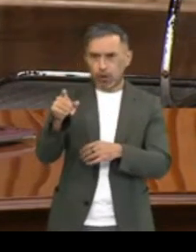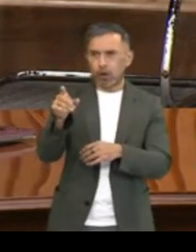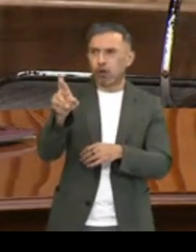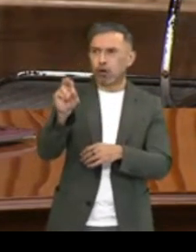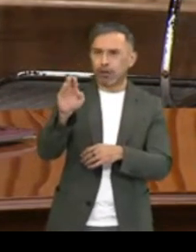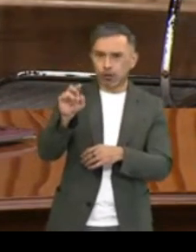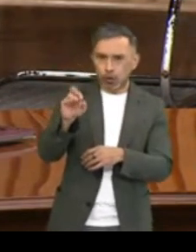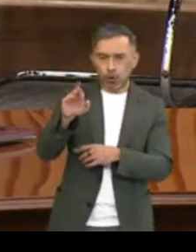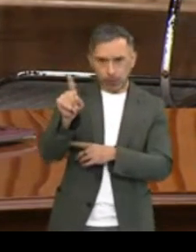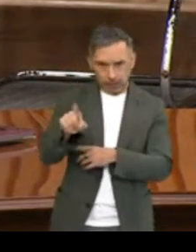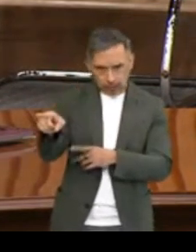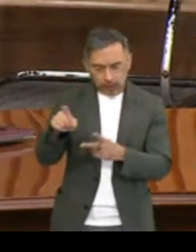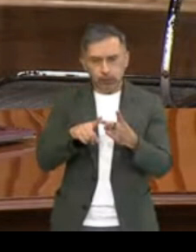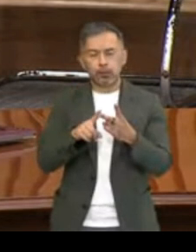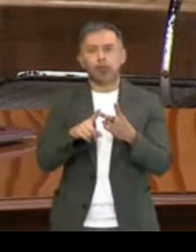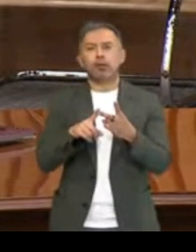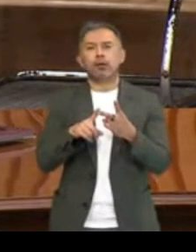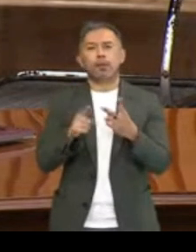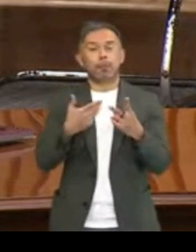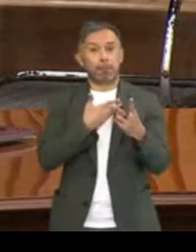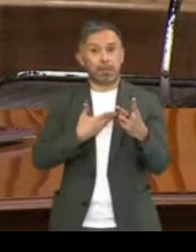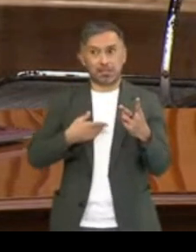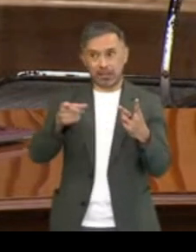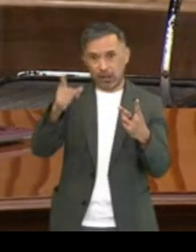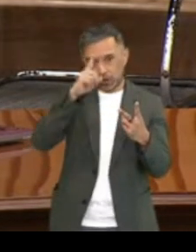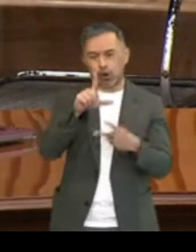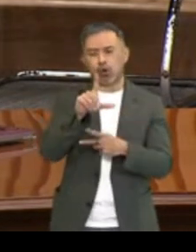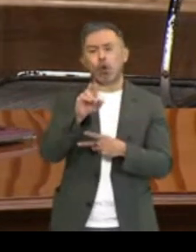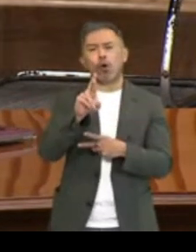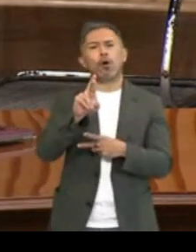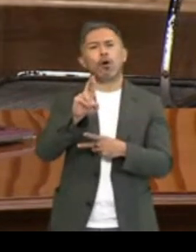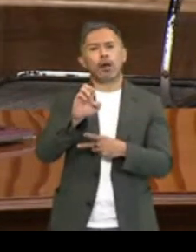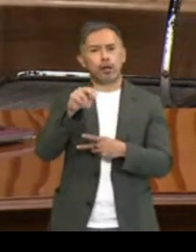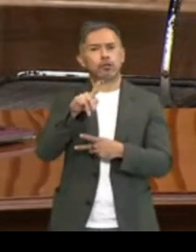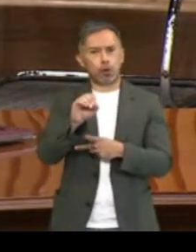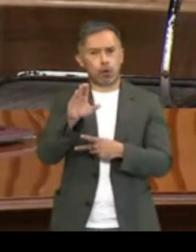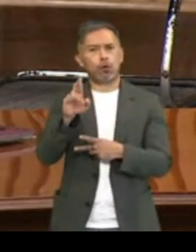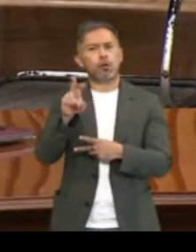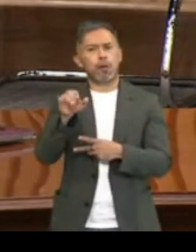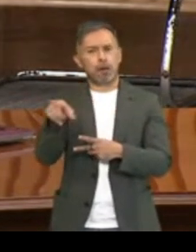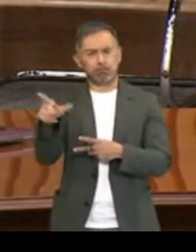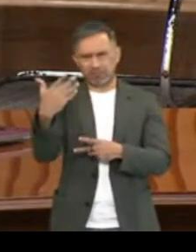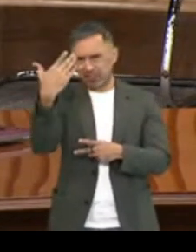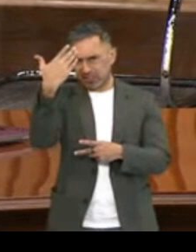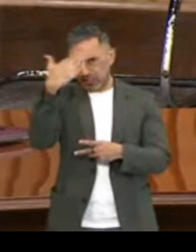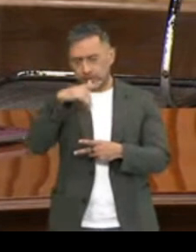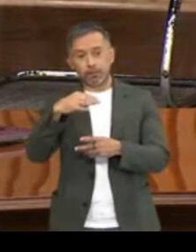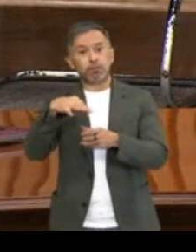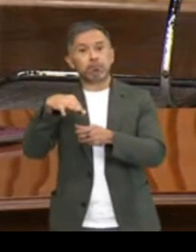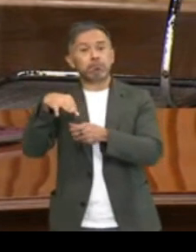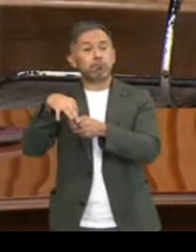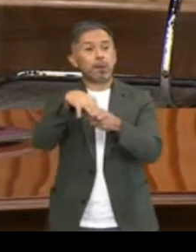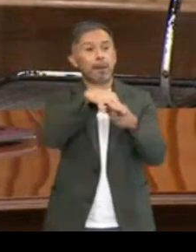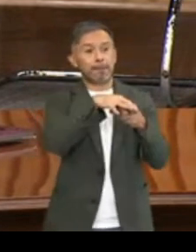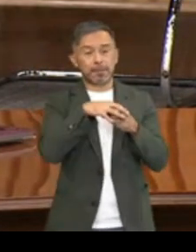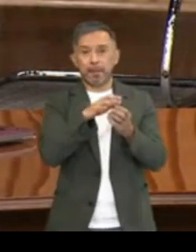Ruiz Aldaña. El consejero presidente Lorenzo Córdoba tenía en perspectiva que no tendría mayoría calificada